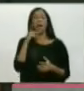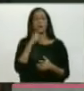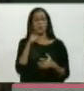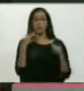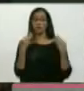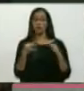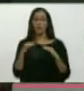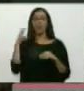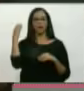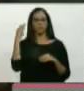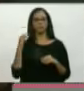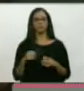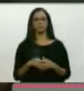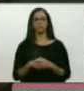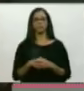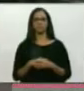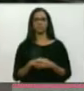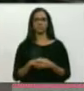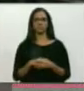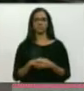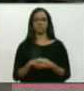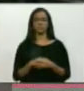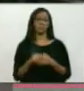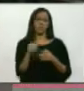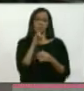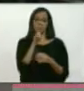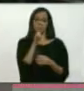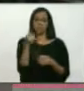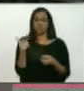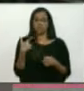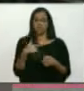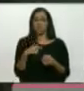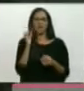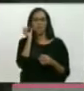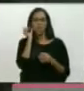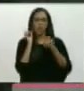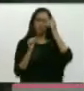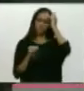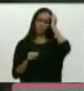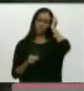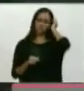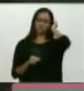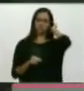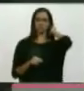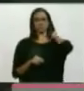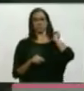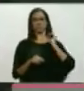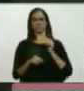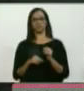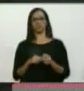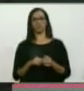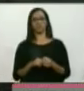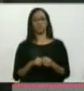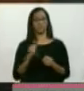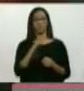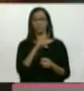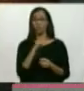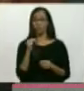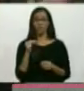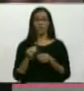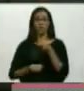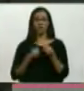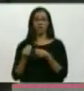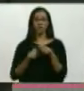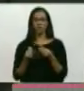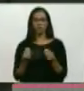tradicional colombiana. Por la información de la señora. Por la información que tiene Aída Merlano. Aída Merlano no cometió